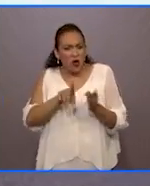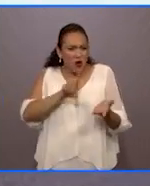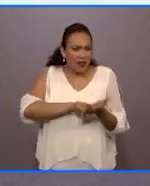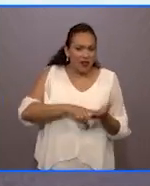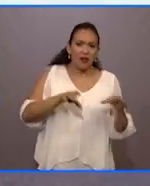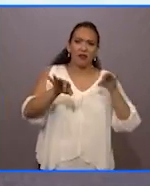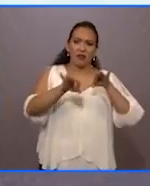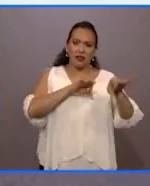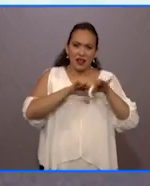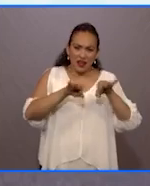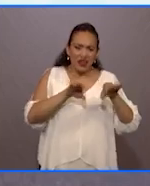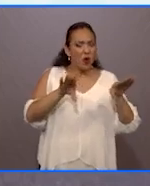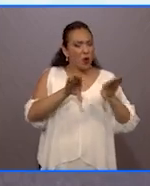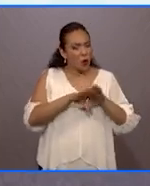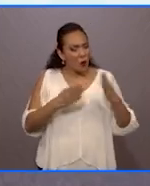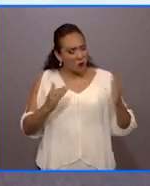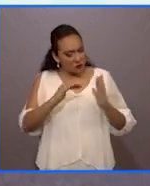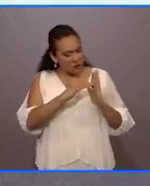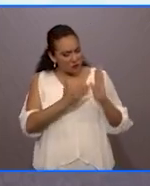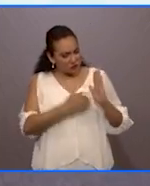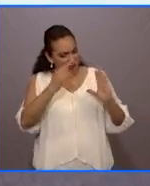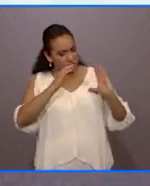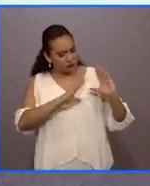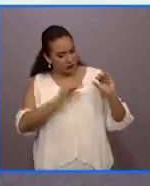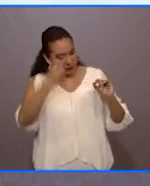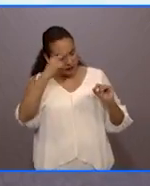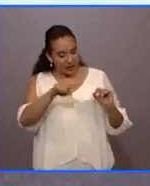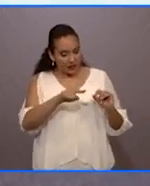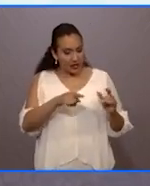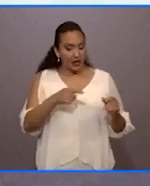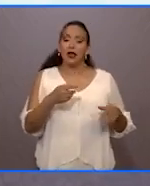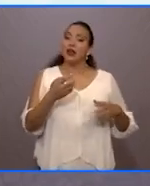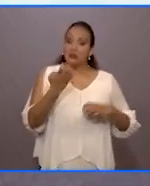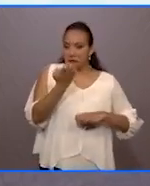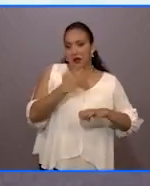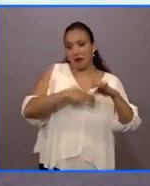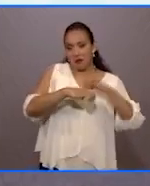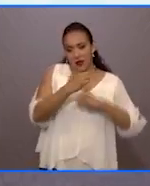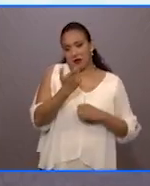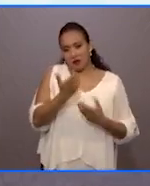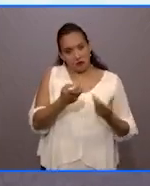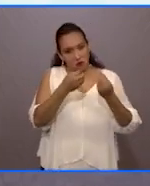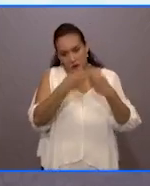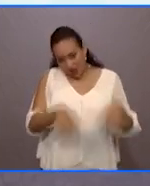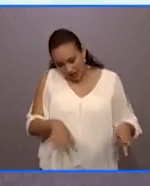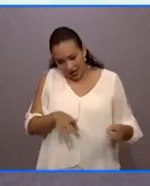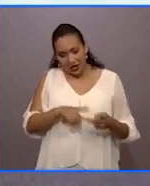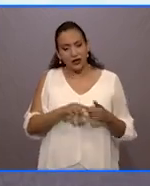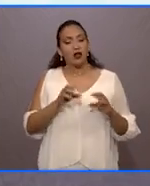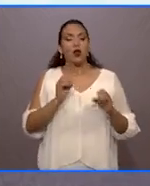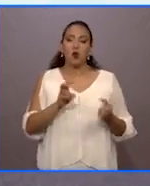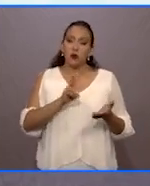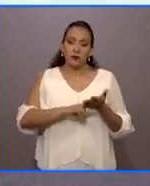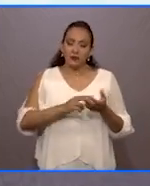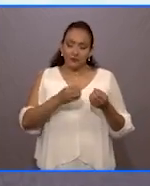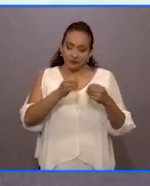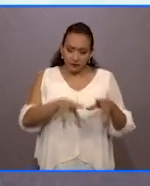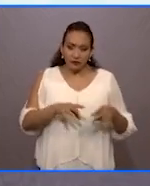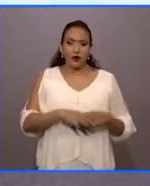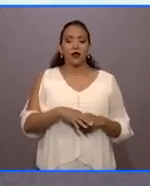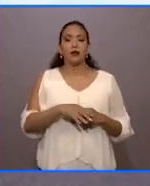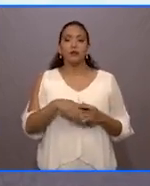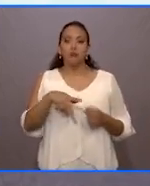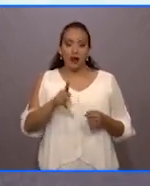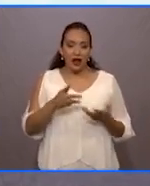para que, sin perder rentabilidad, sin perder la generación de riqueza o de valor o de procesos de